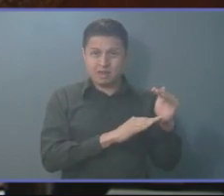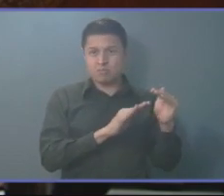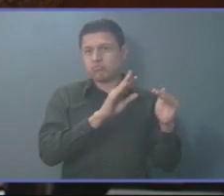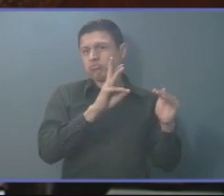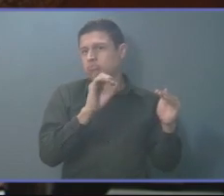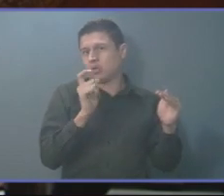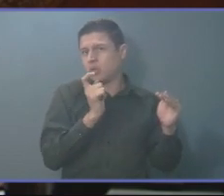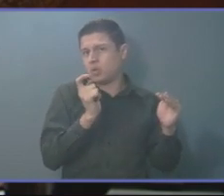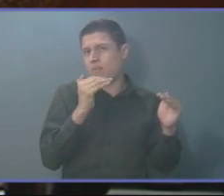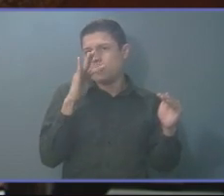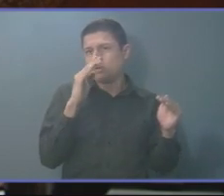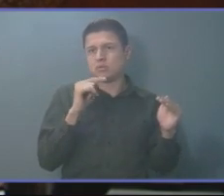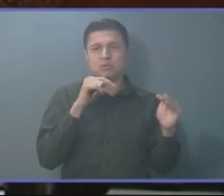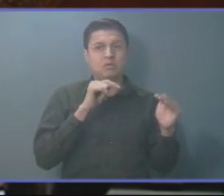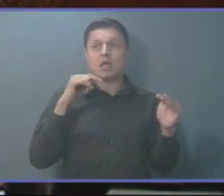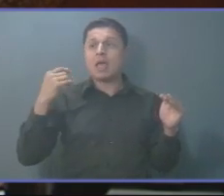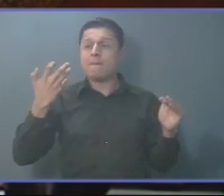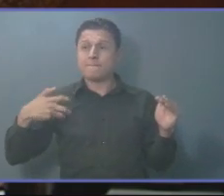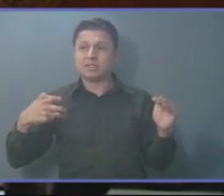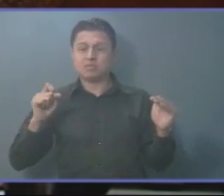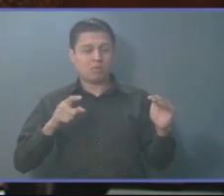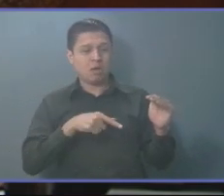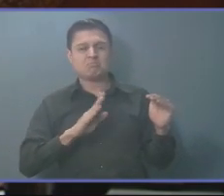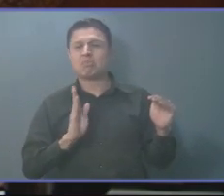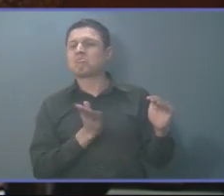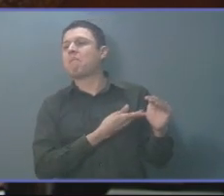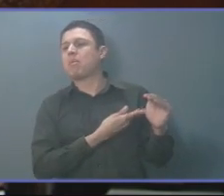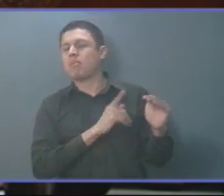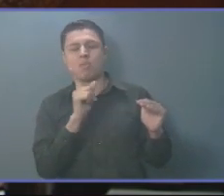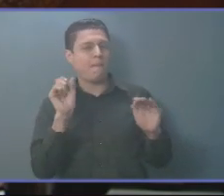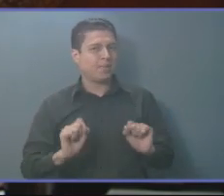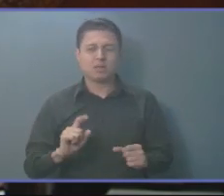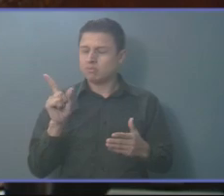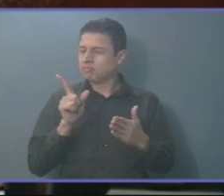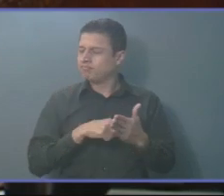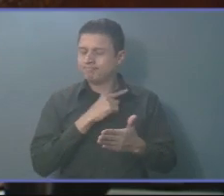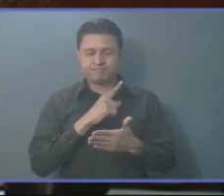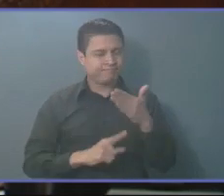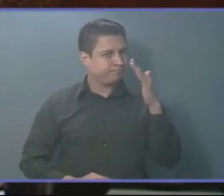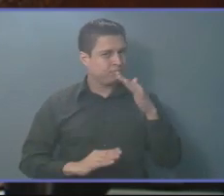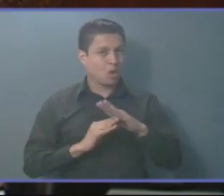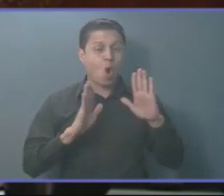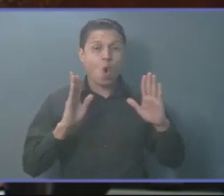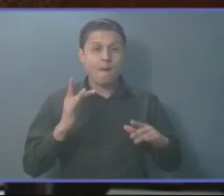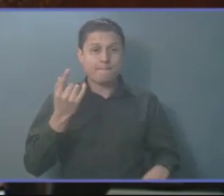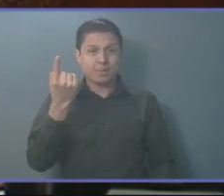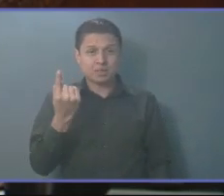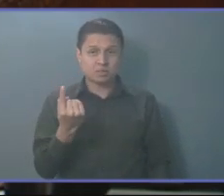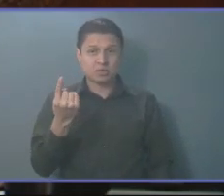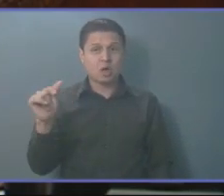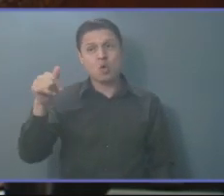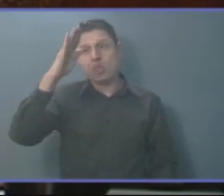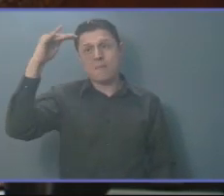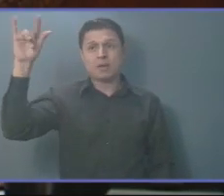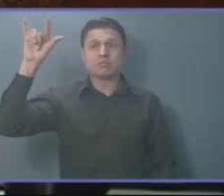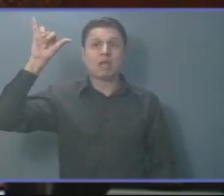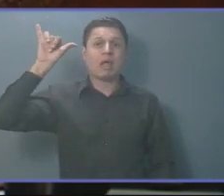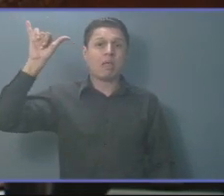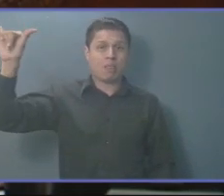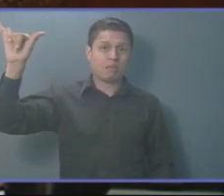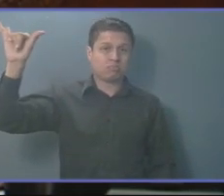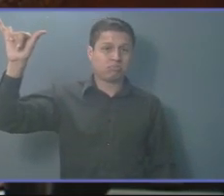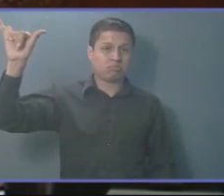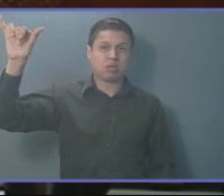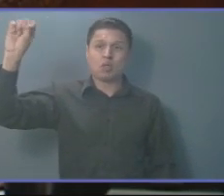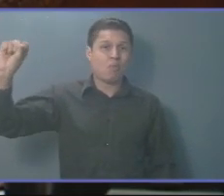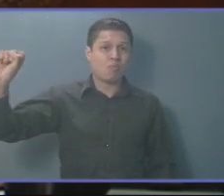personas imposibilitadas de regresar al lugar de trabajo por restricciones migratorias o sanitarias decretadas en el país o